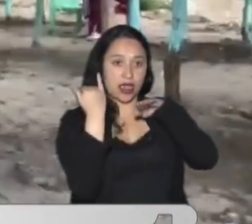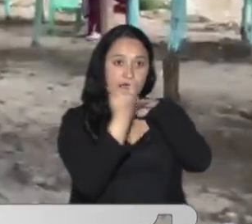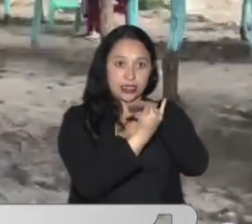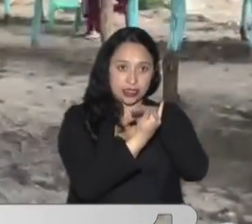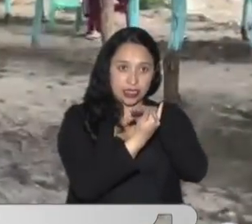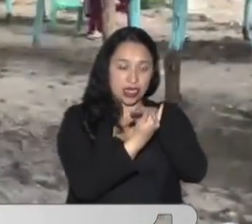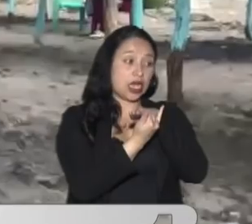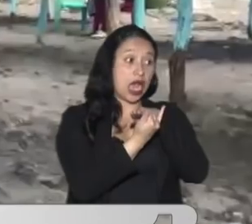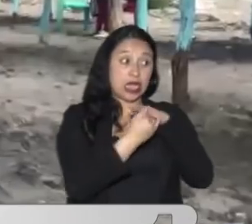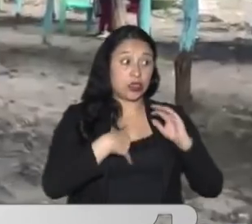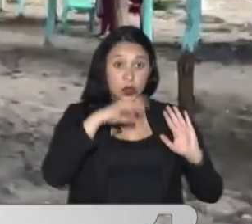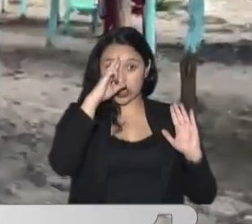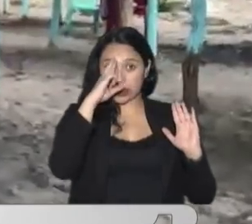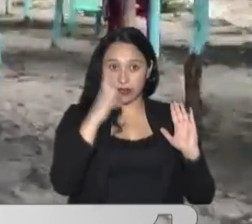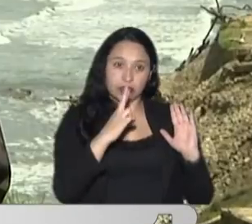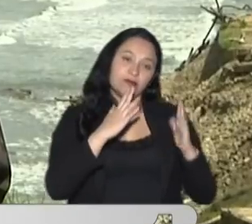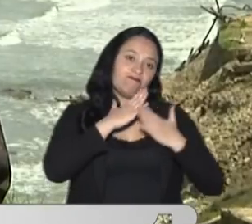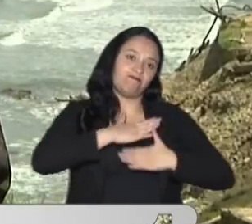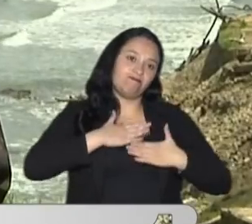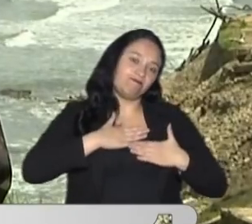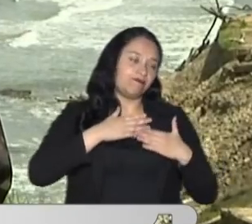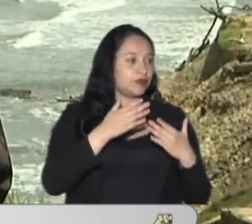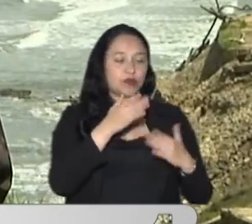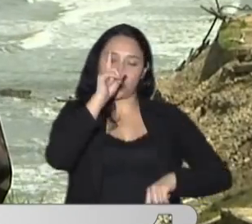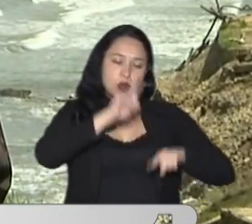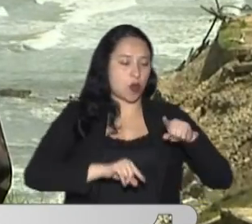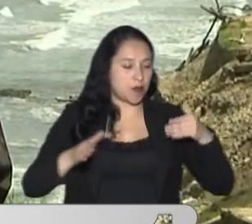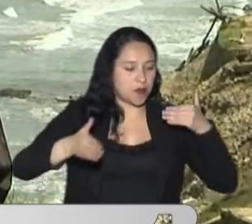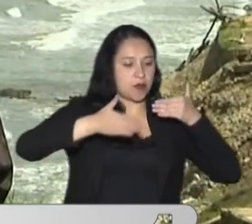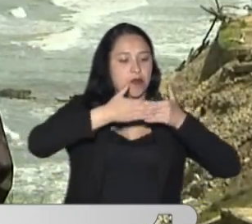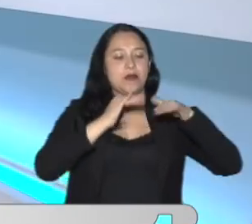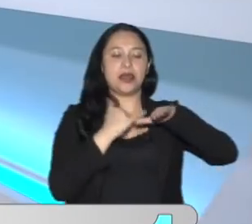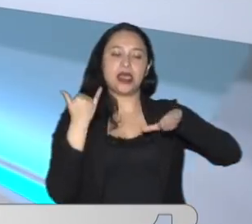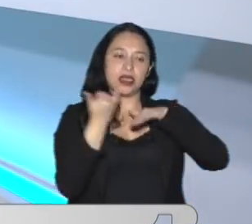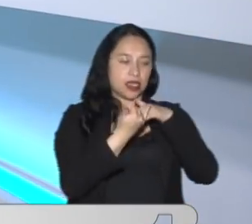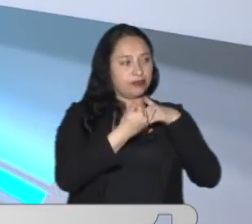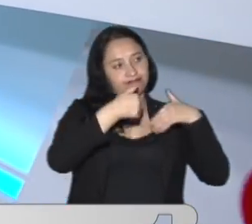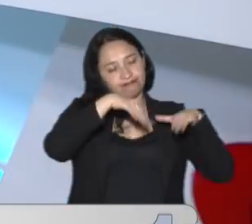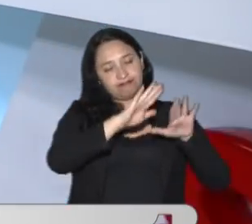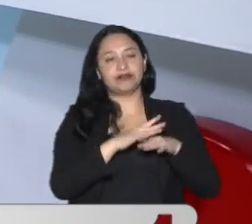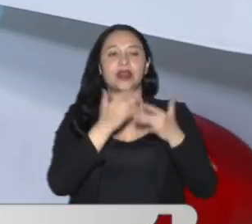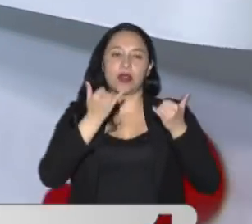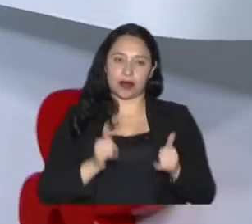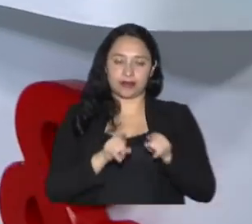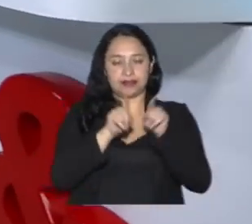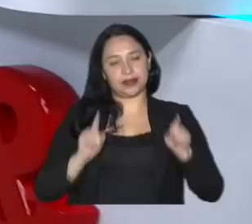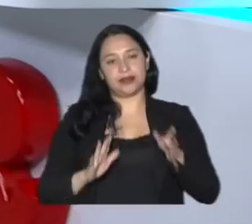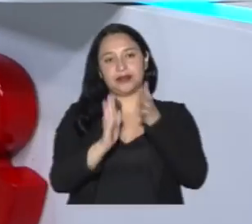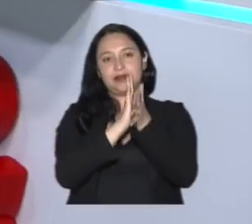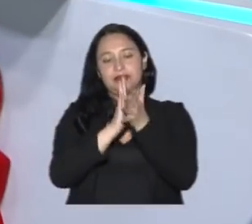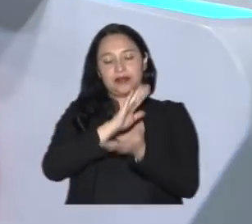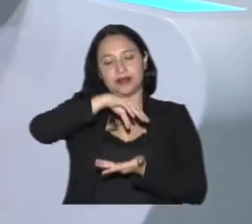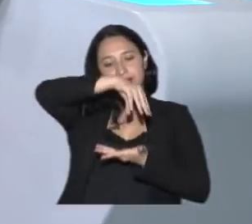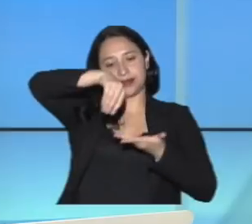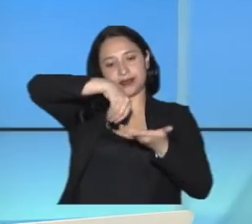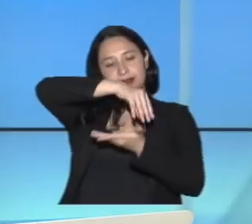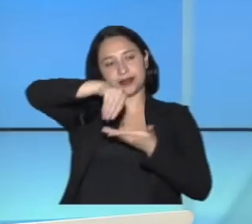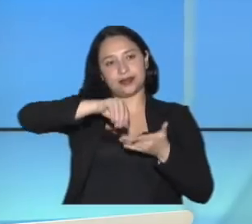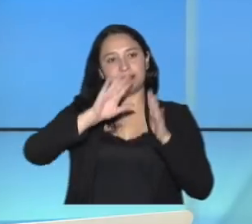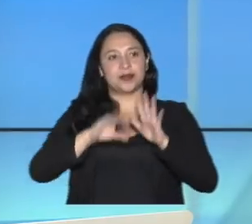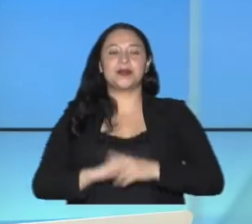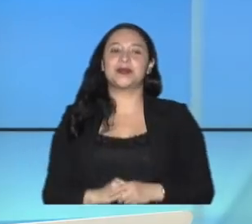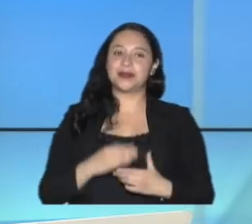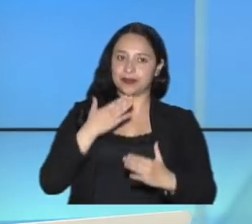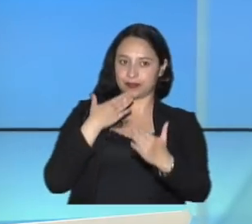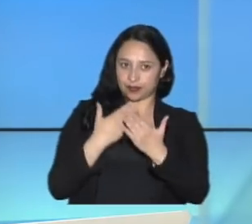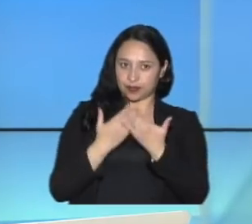municipio de Puerto Colombia. Más adelante tendremos el desarrollo de estas noticias desde Puerto Colombia Atlántico. Así es, Jorge, muchísimas gracias. Y